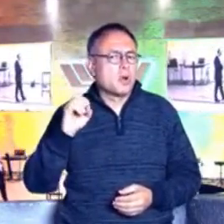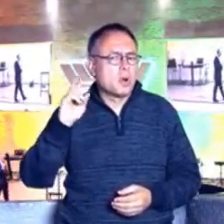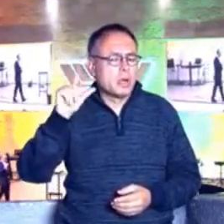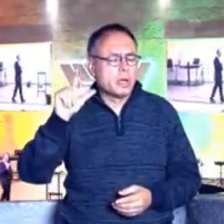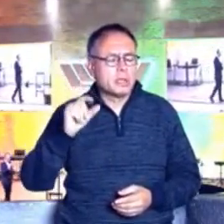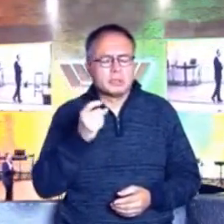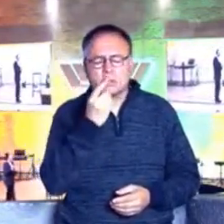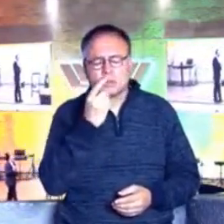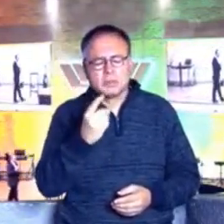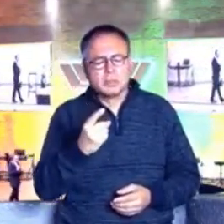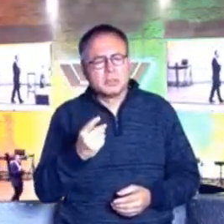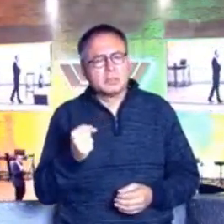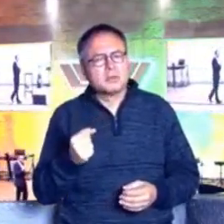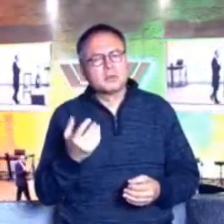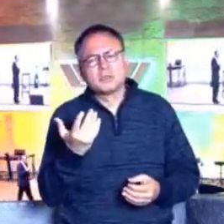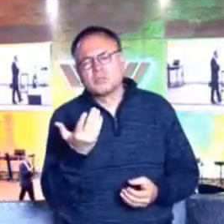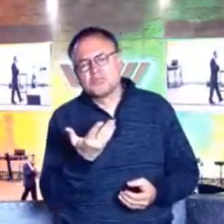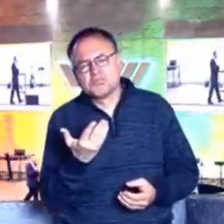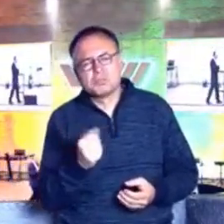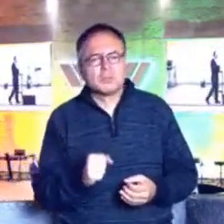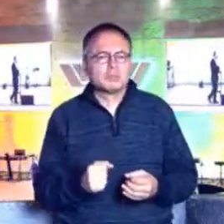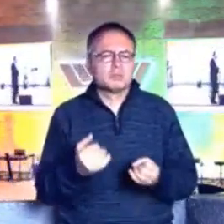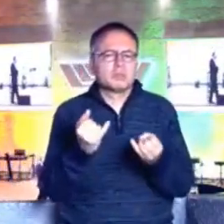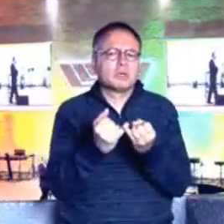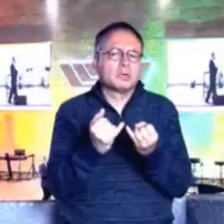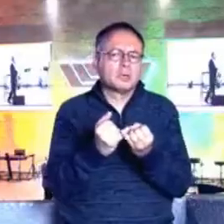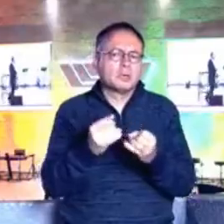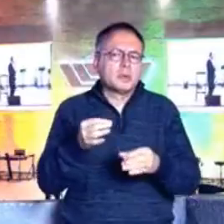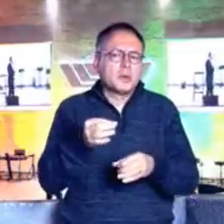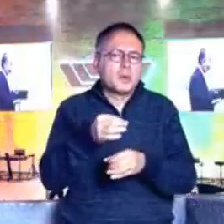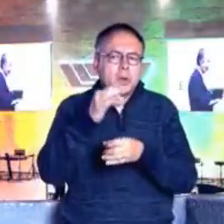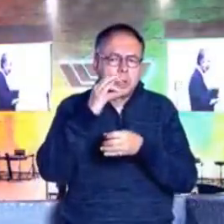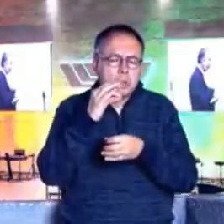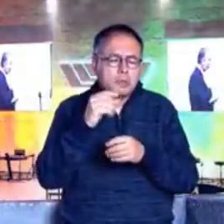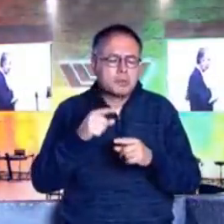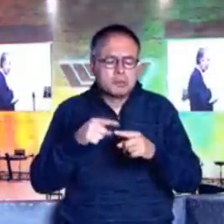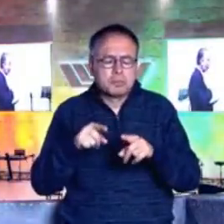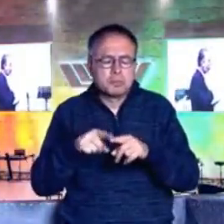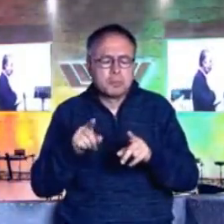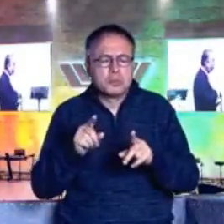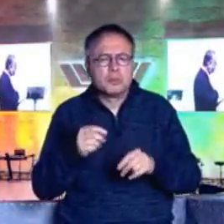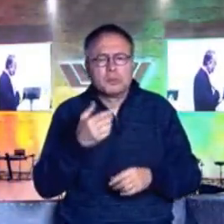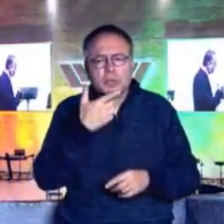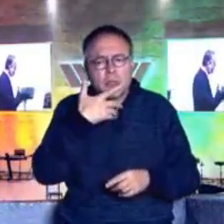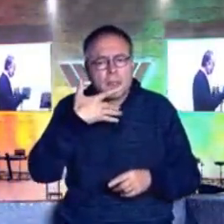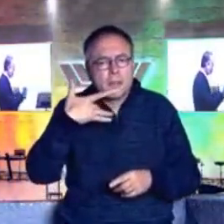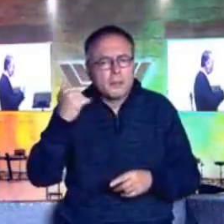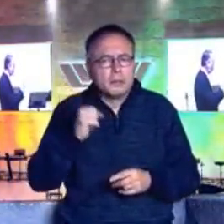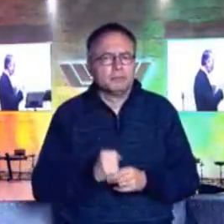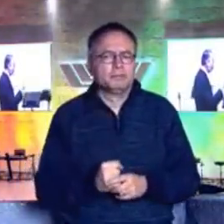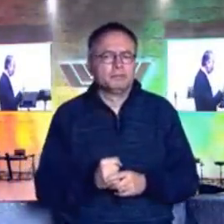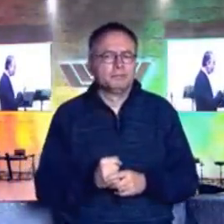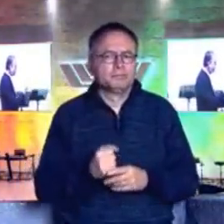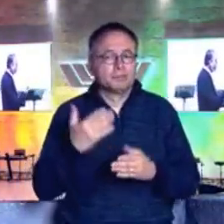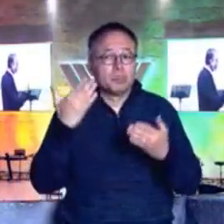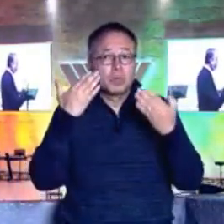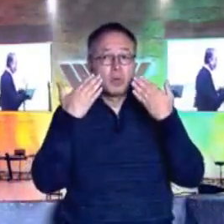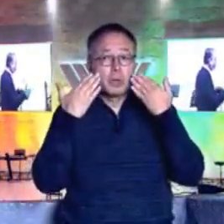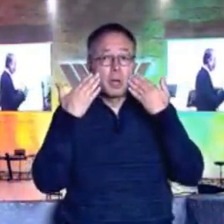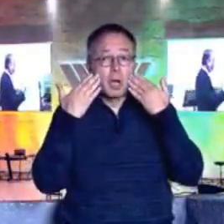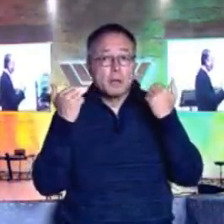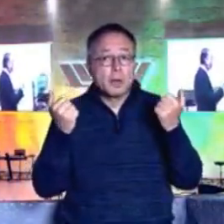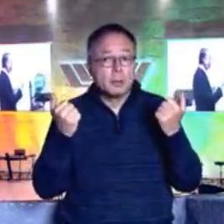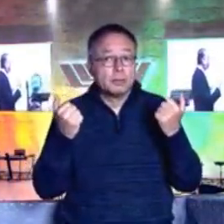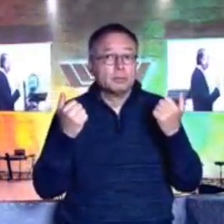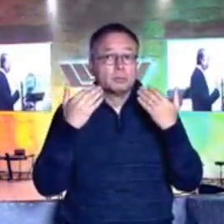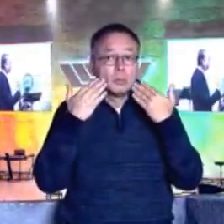tener un sabor especial bueno para Abraham una de las formas en que él conoció a Dios es como